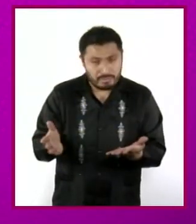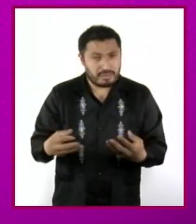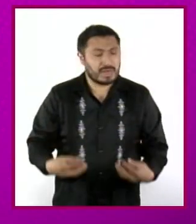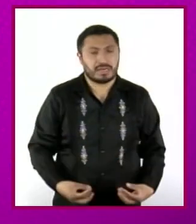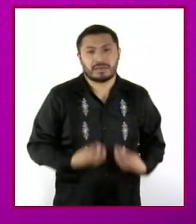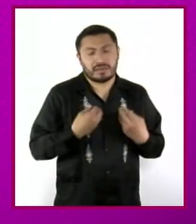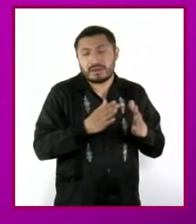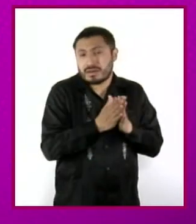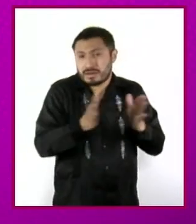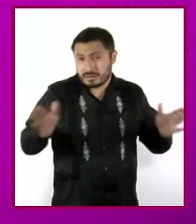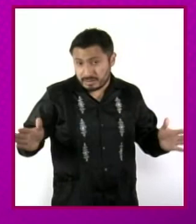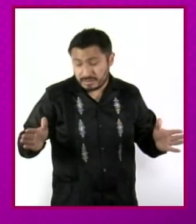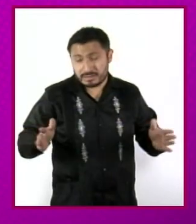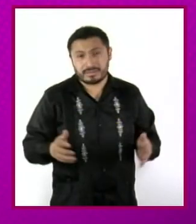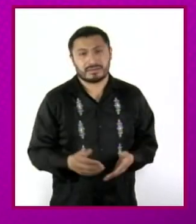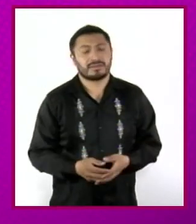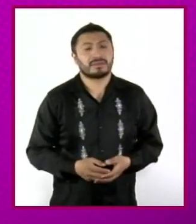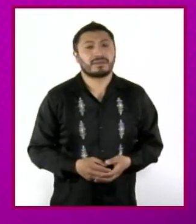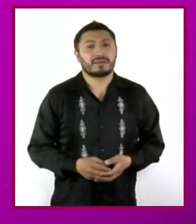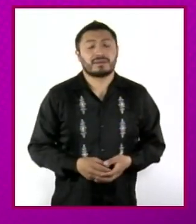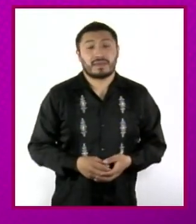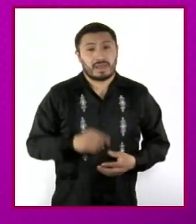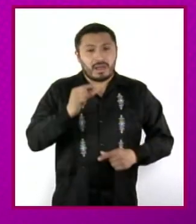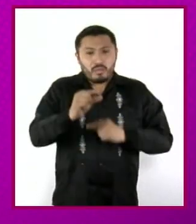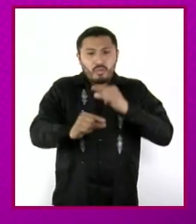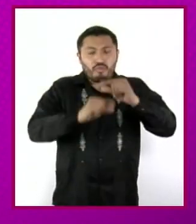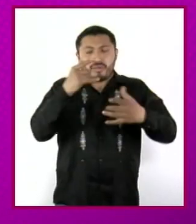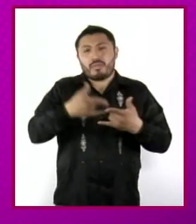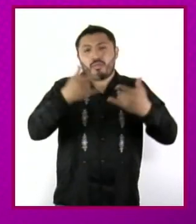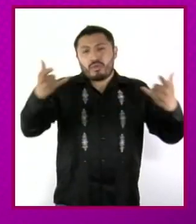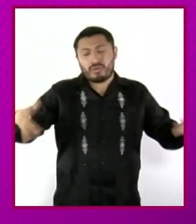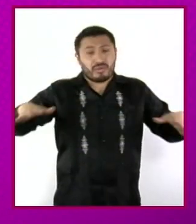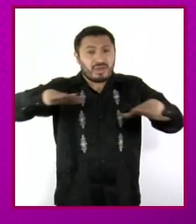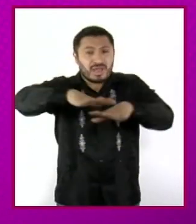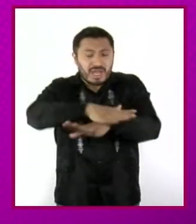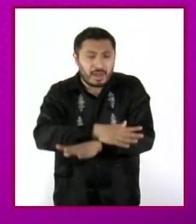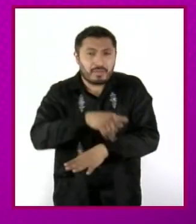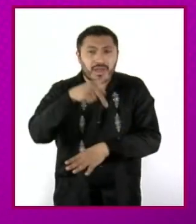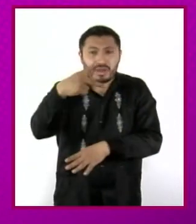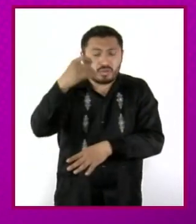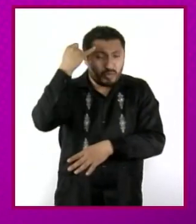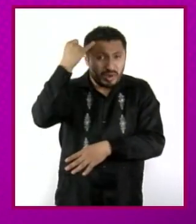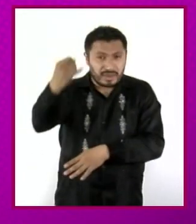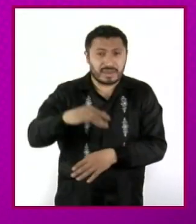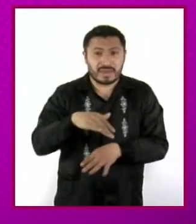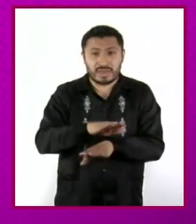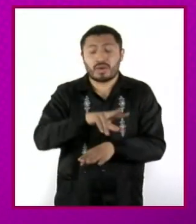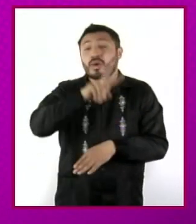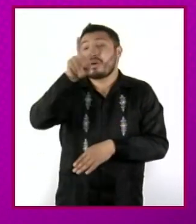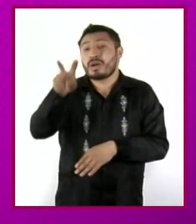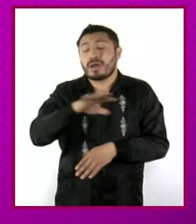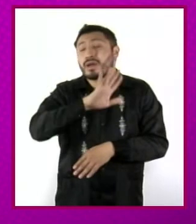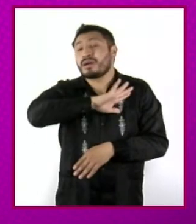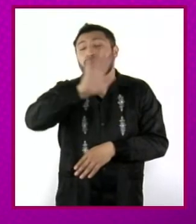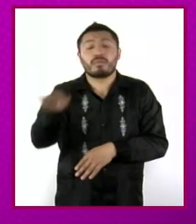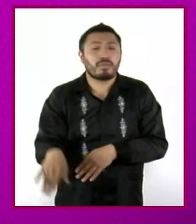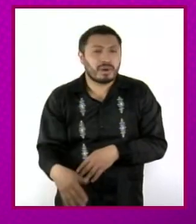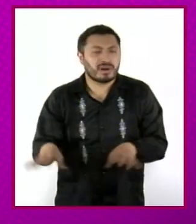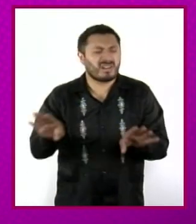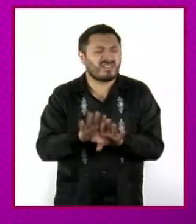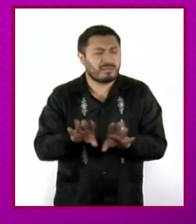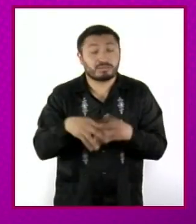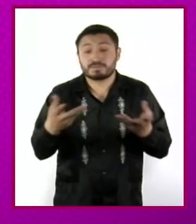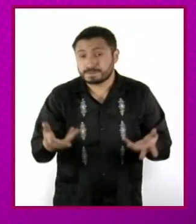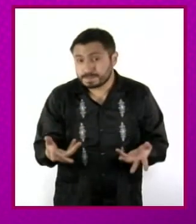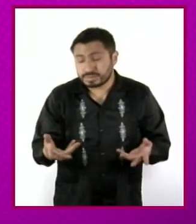¿Cómo hemos ido cambiando nuestra historia y nuestra forma de ver a la muerte no nada más en el